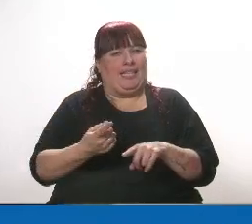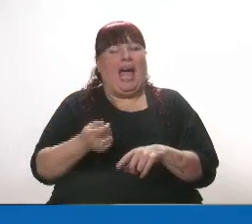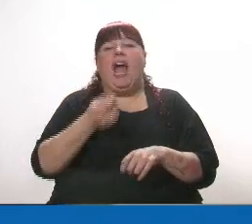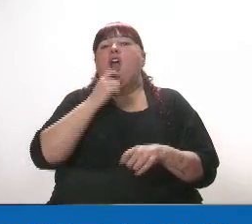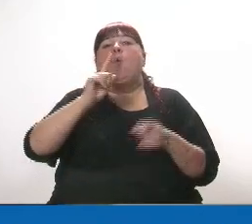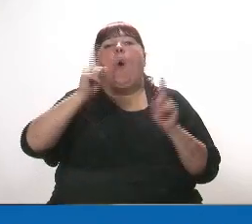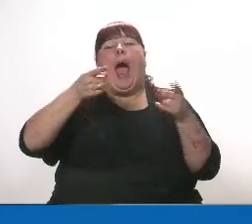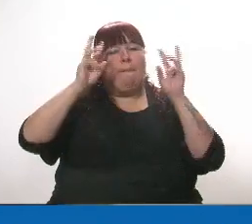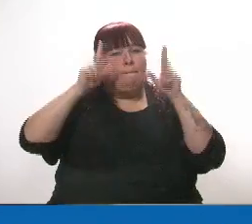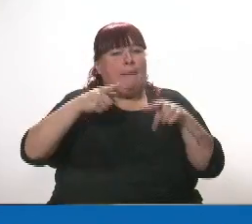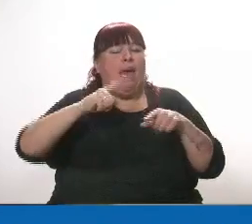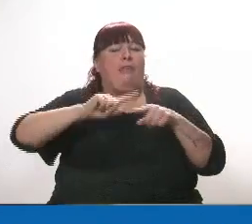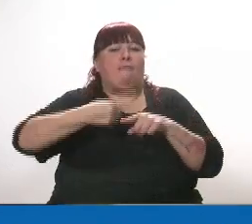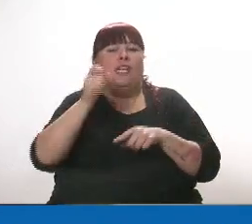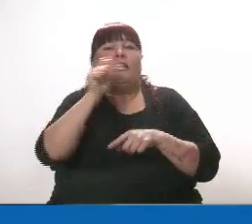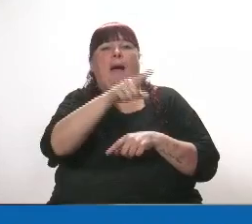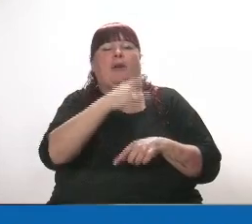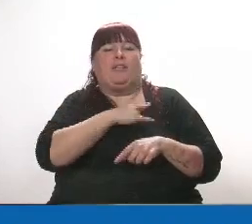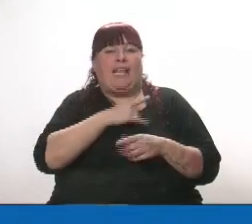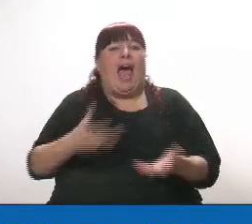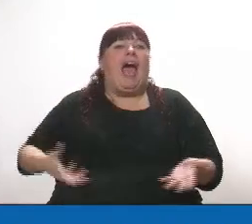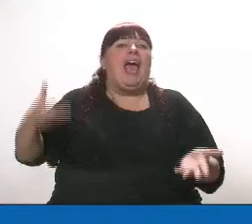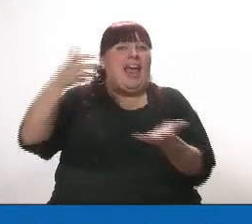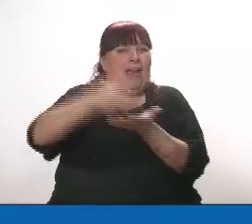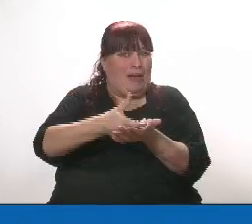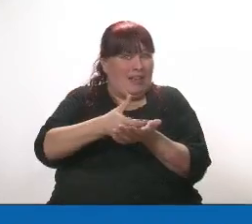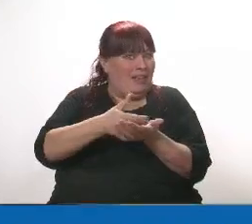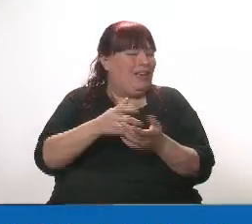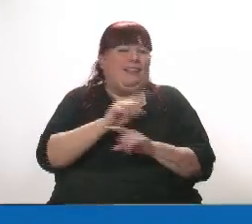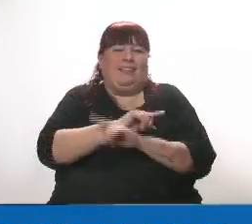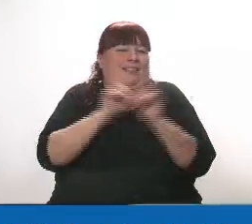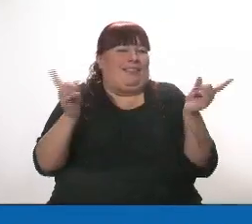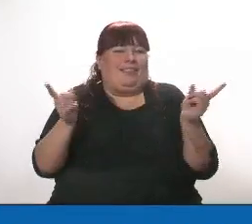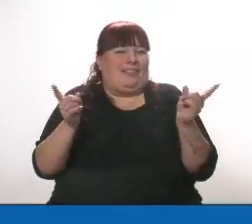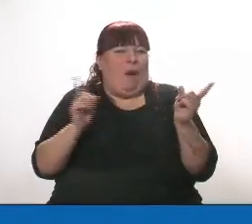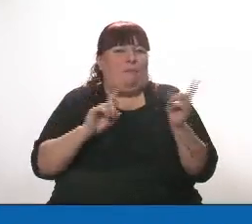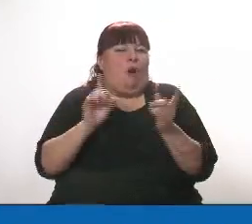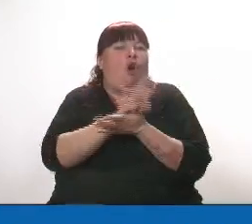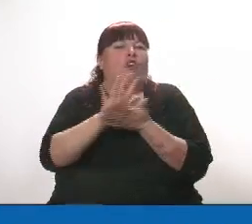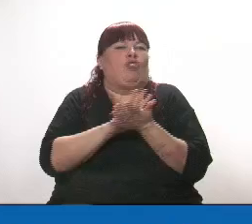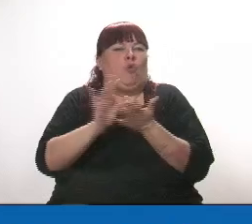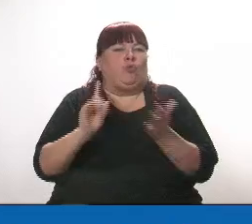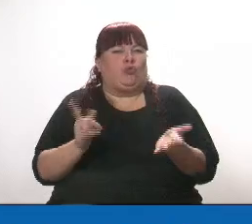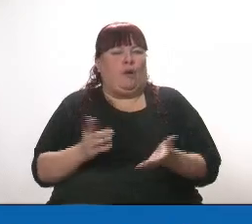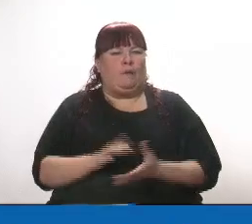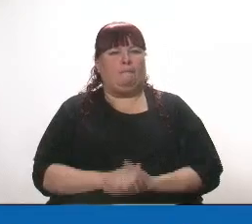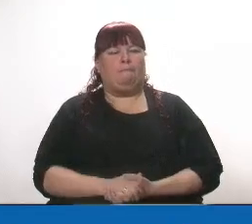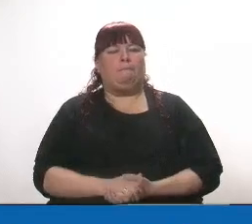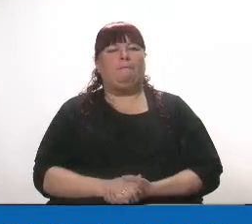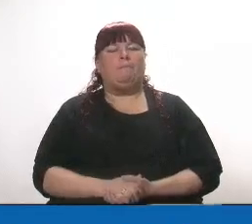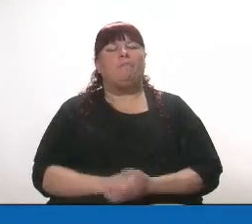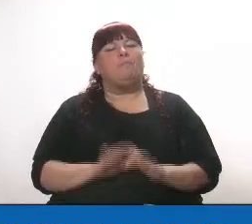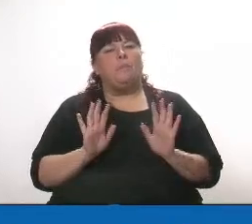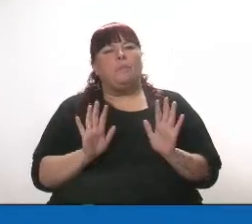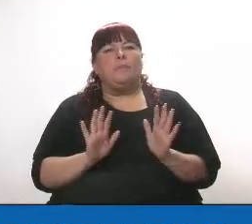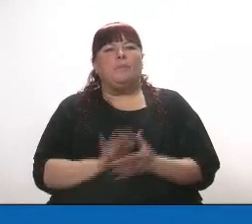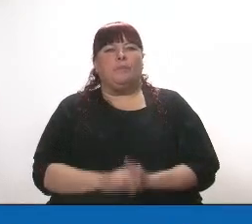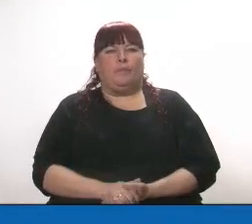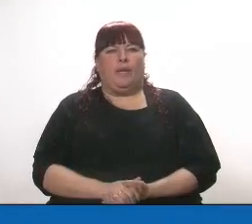política Universitaria e inversión desde el estado tampoco es una solución miren